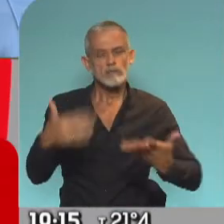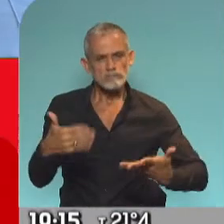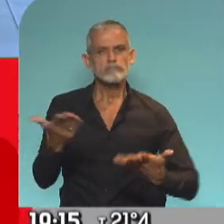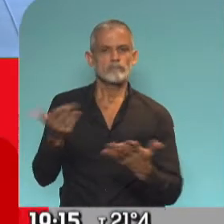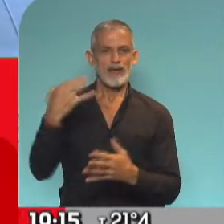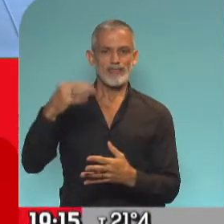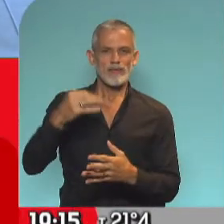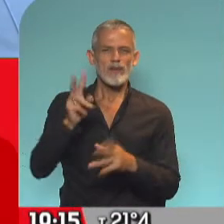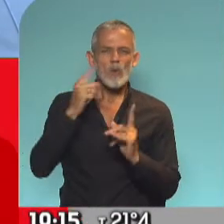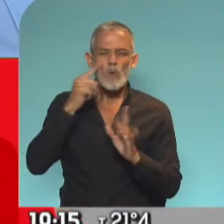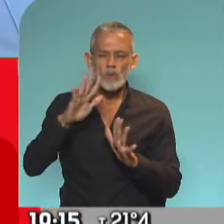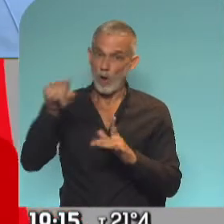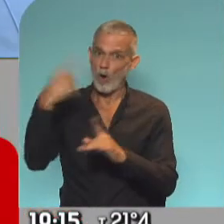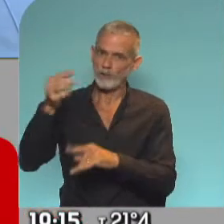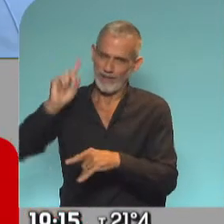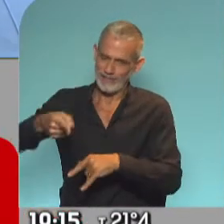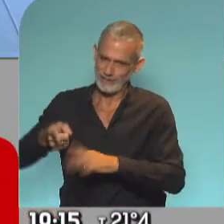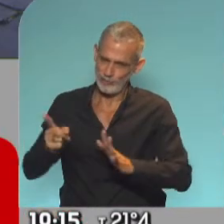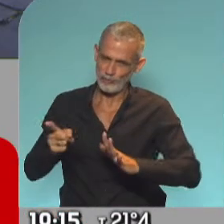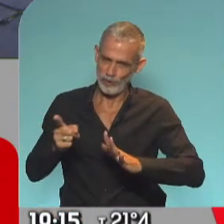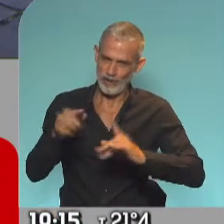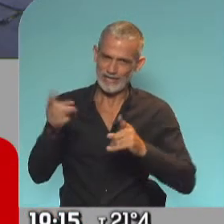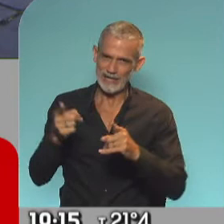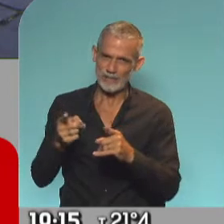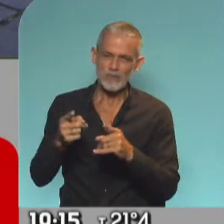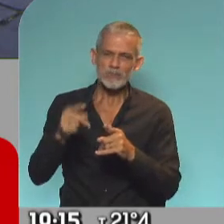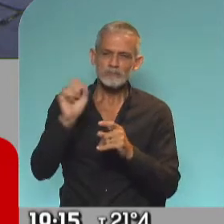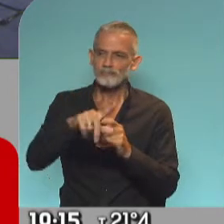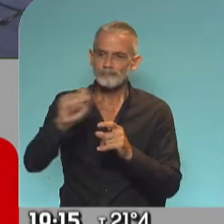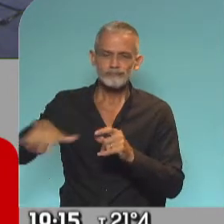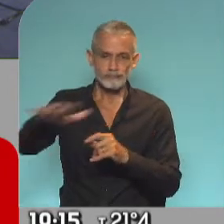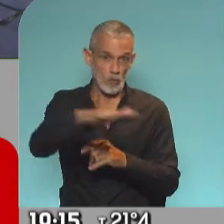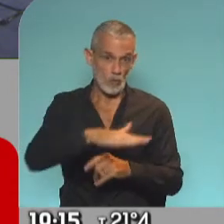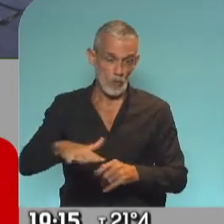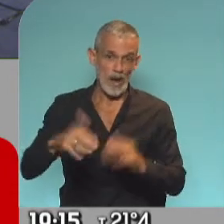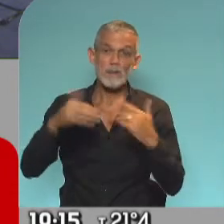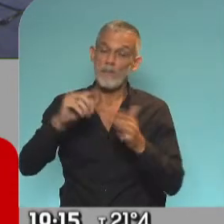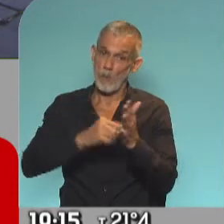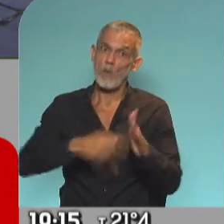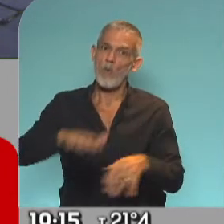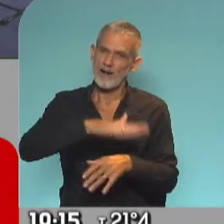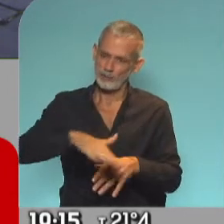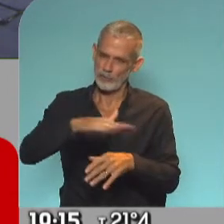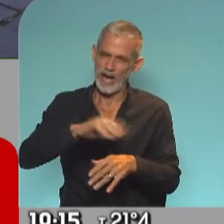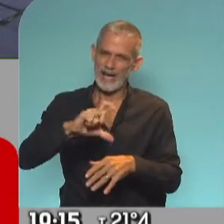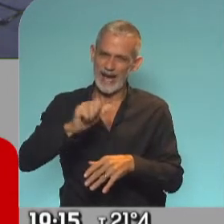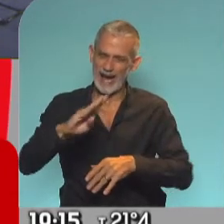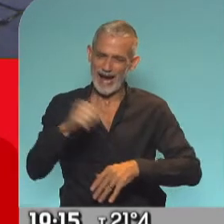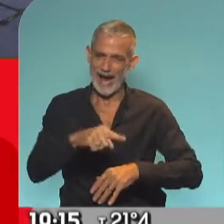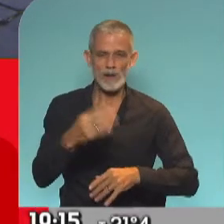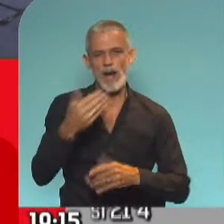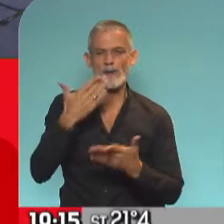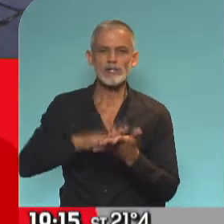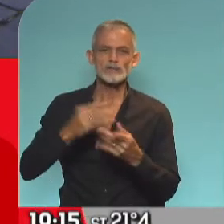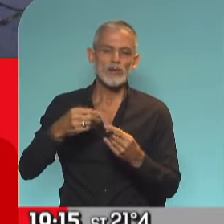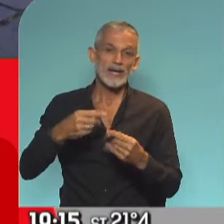muy cuidadosos en otras decisiones que también tiene que adoptar cada jurisdicción, y en particular la ciudad de Buenos Aires, ¿no? Porque muchas veces se habla de la